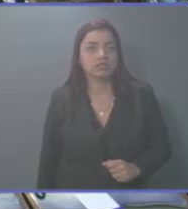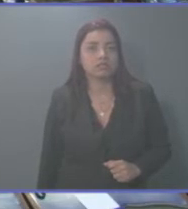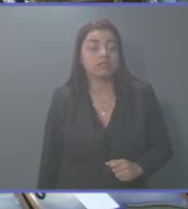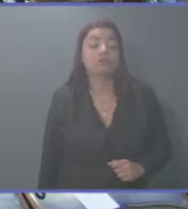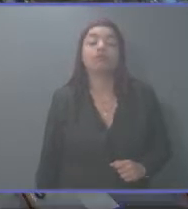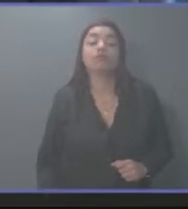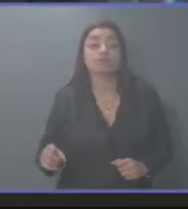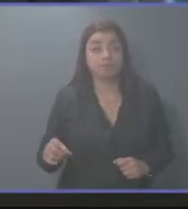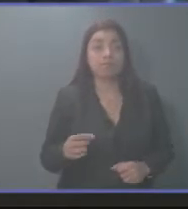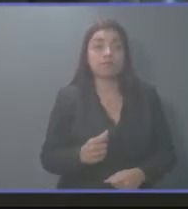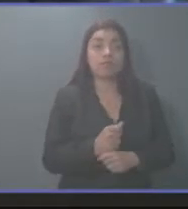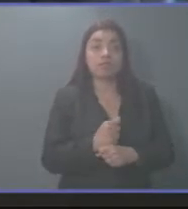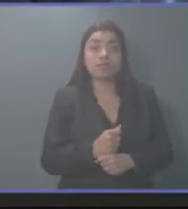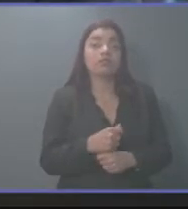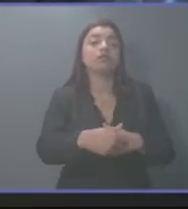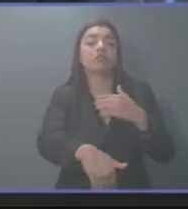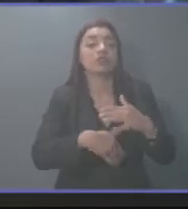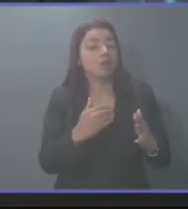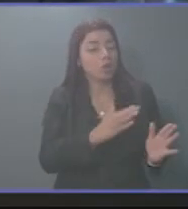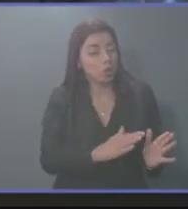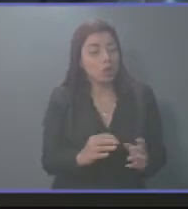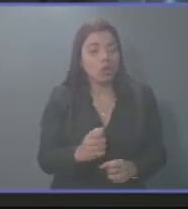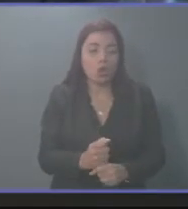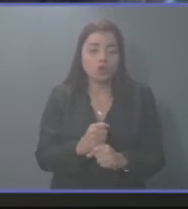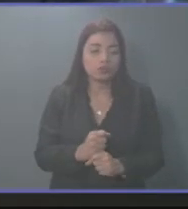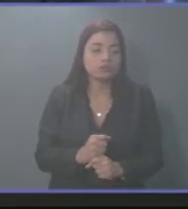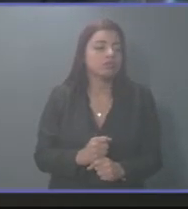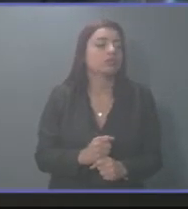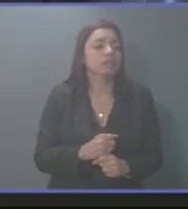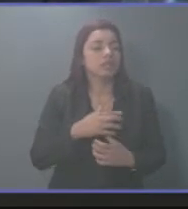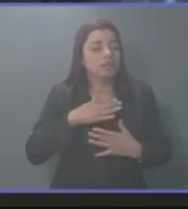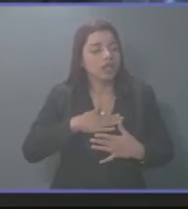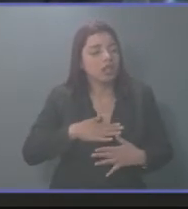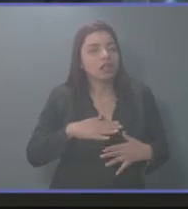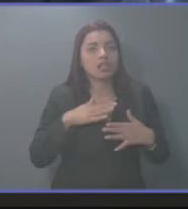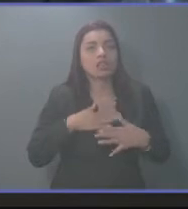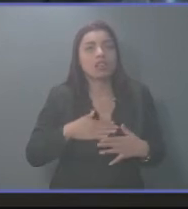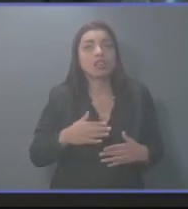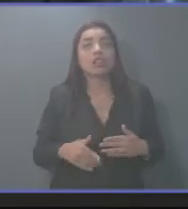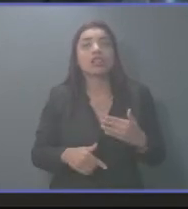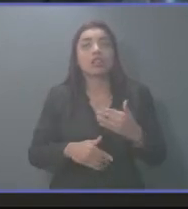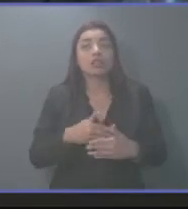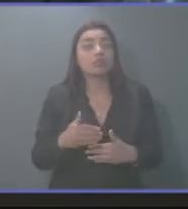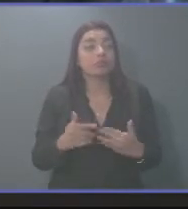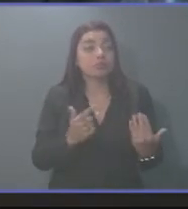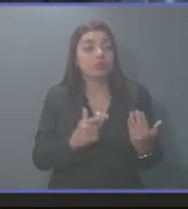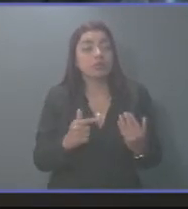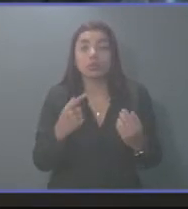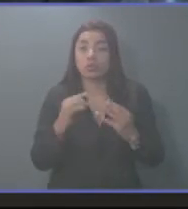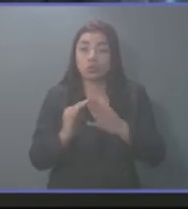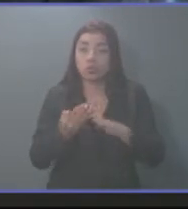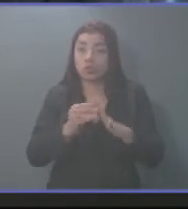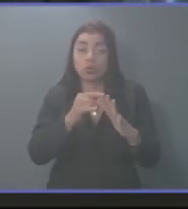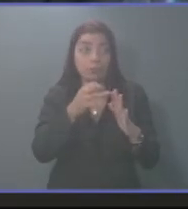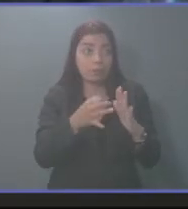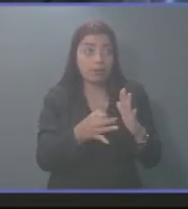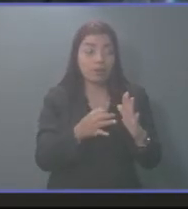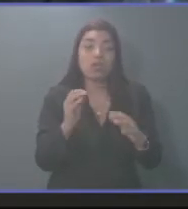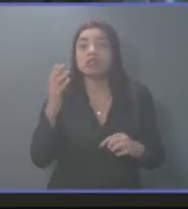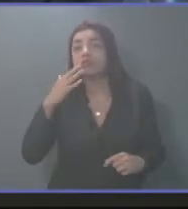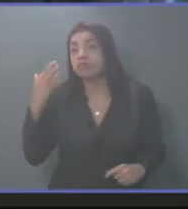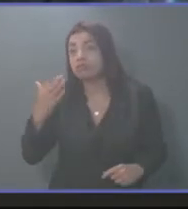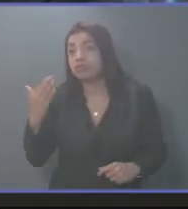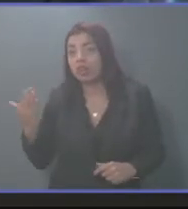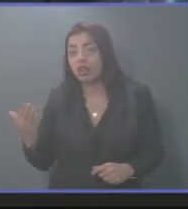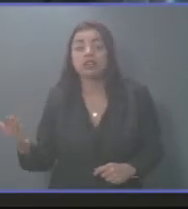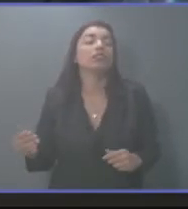Quien garantiza el orden, la seguridad y la tranquilidad pública, tanto en el ámbito urbano como rural.